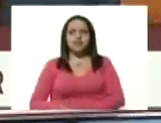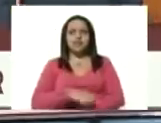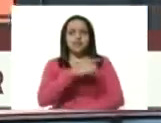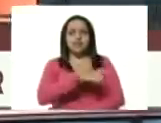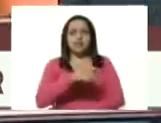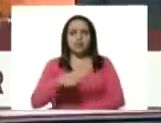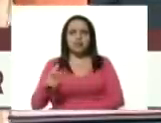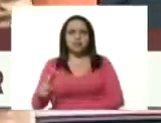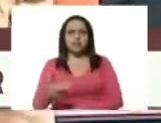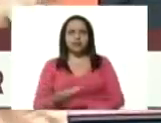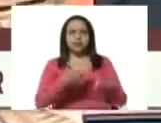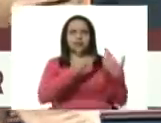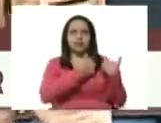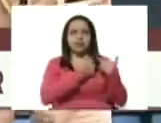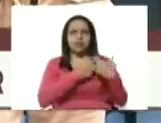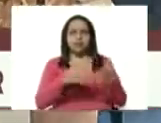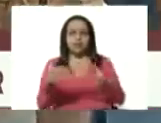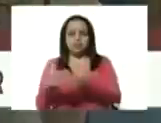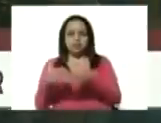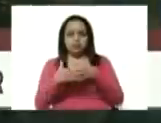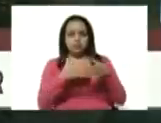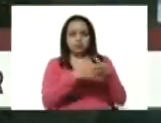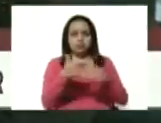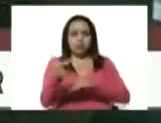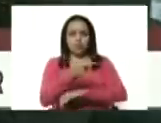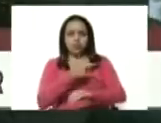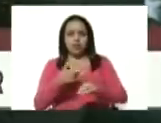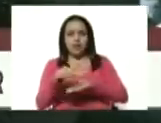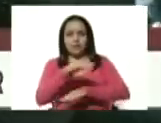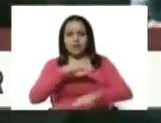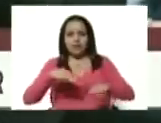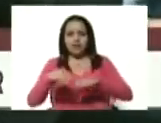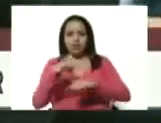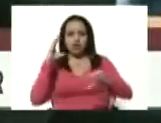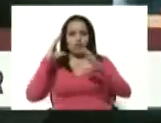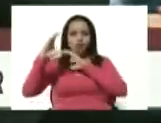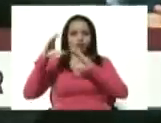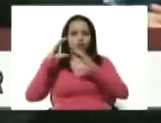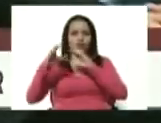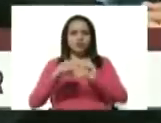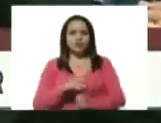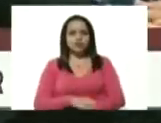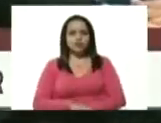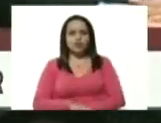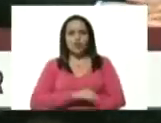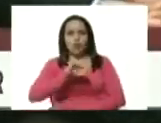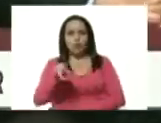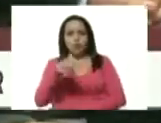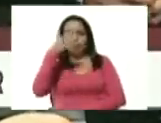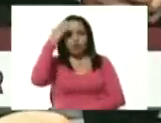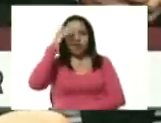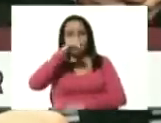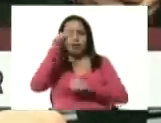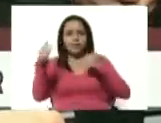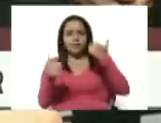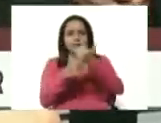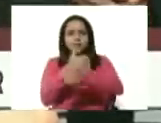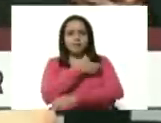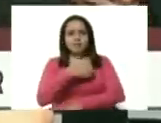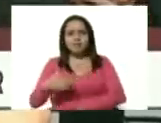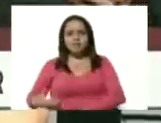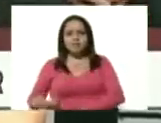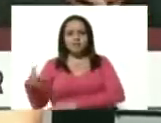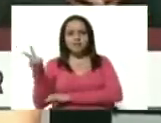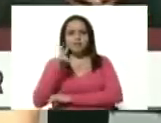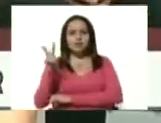autoridades del Gabinete Ejecutivo, el ministro del Poder Popular para la Comunicación, Jorge Rodríguez, y la vicepresidenta ejecutiva de la